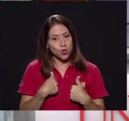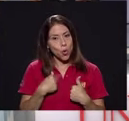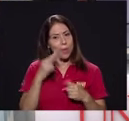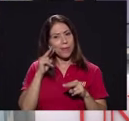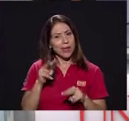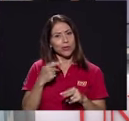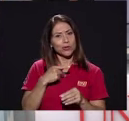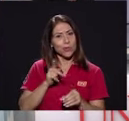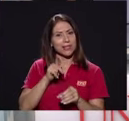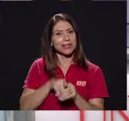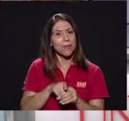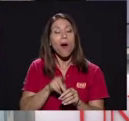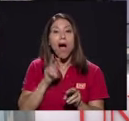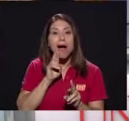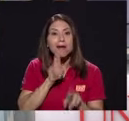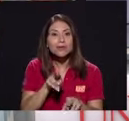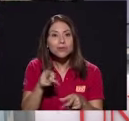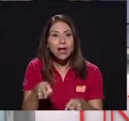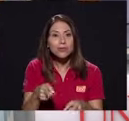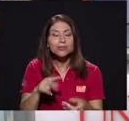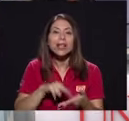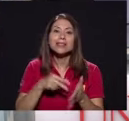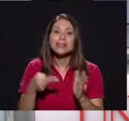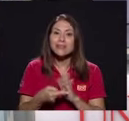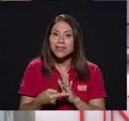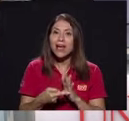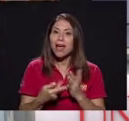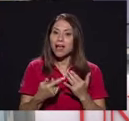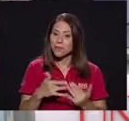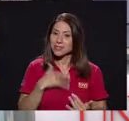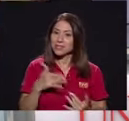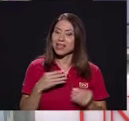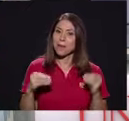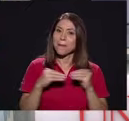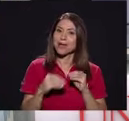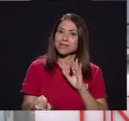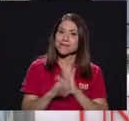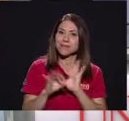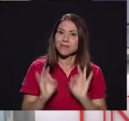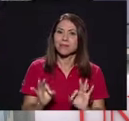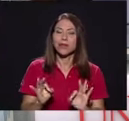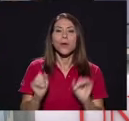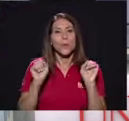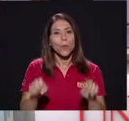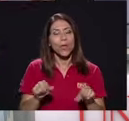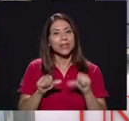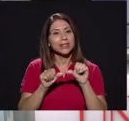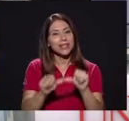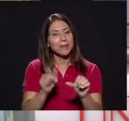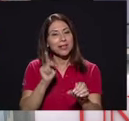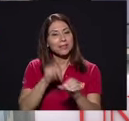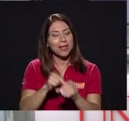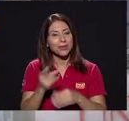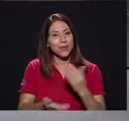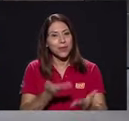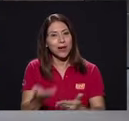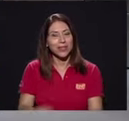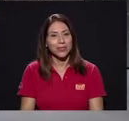teniendo resultados de mi participación. Y eso entonces Exactamente. genera que todavía me sienta más identificado con el tema y que pueda seguir participando y